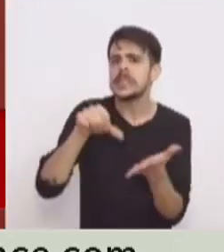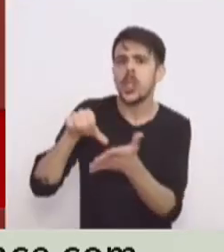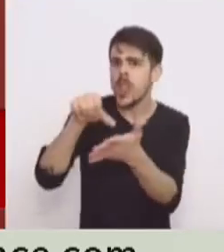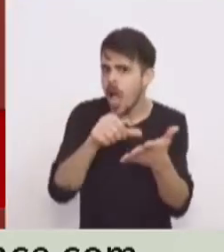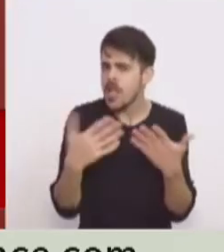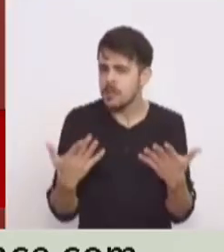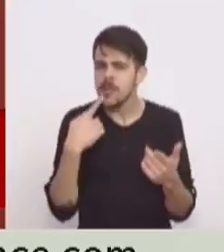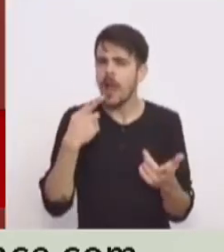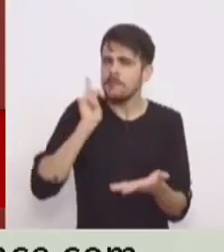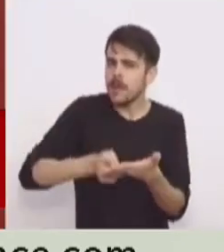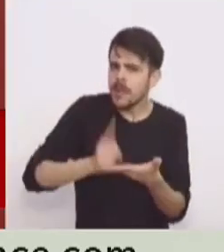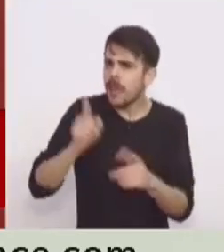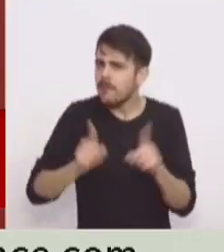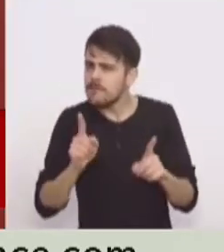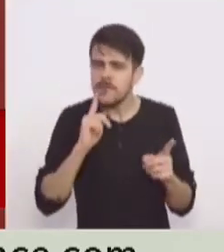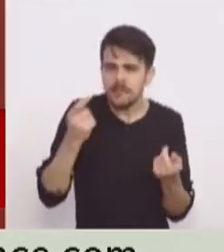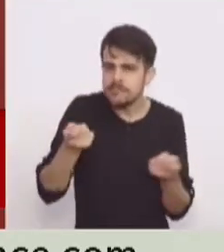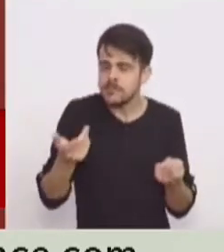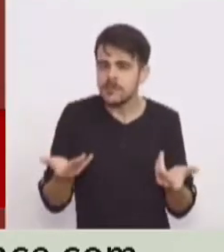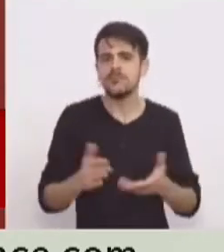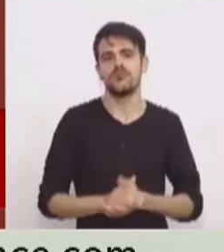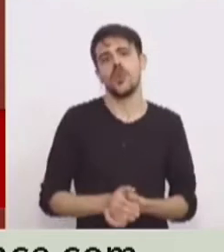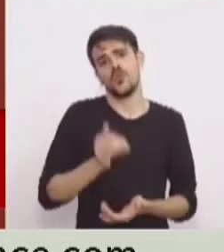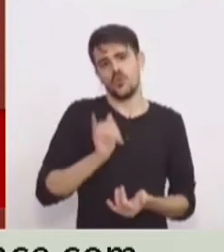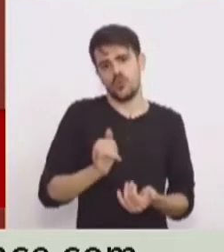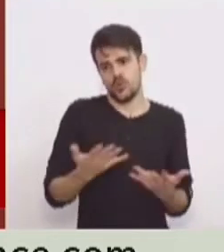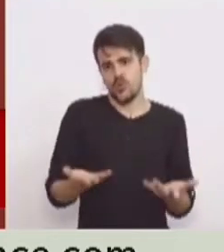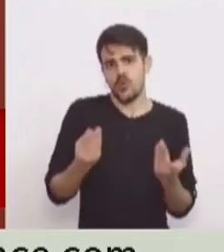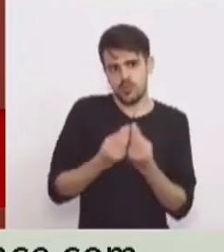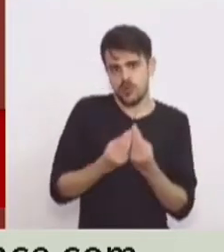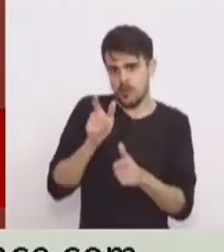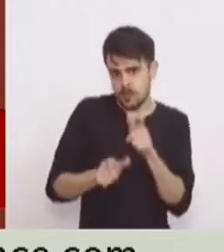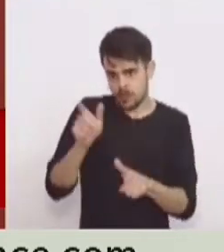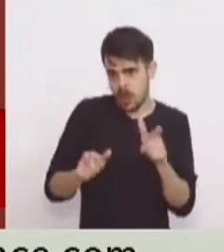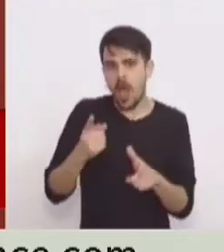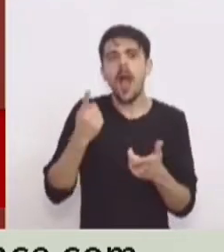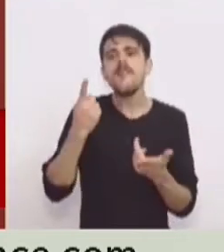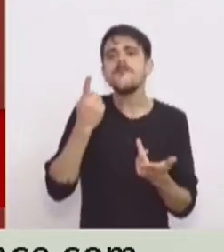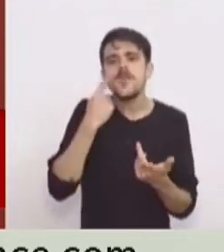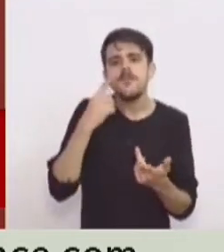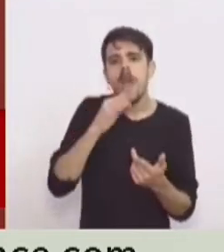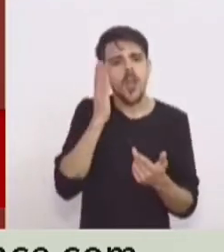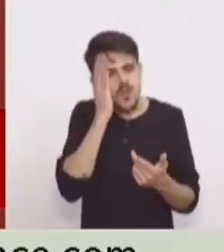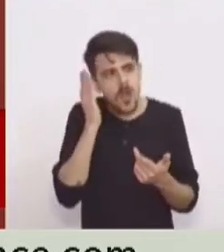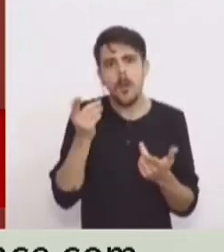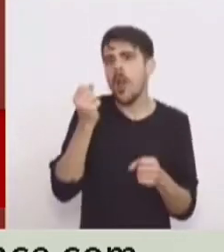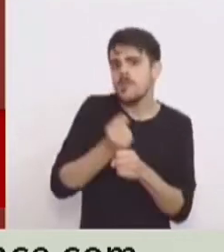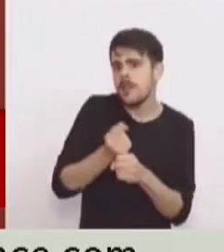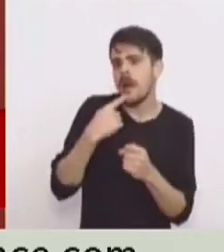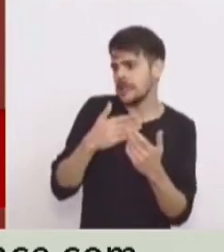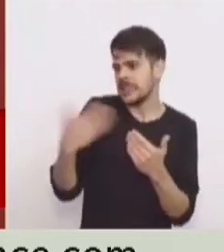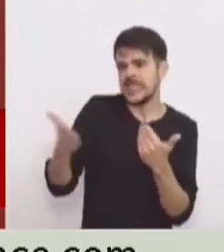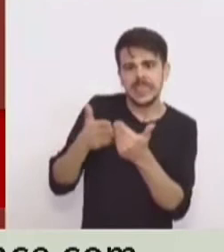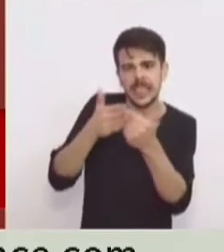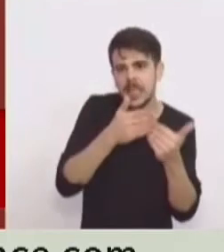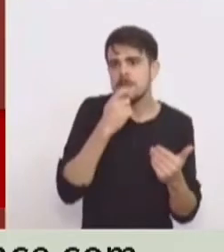Sí, indudablemente. Hay que tener en cuenta que muchas personas viven, duermen en las ciudades aledañas al Gran Paraná, como es Oro Verde,